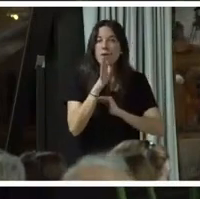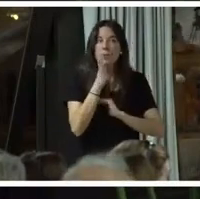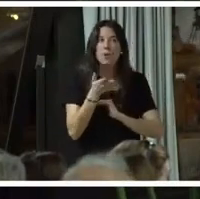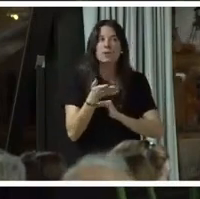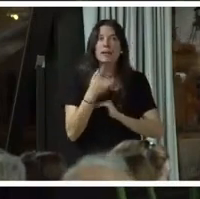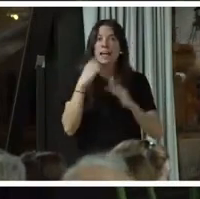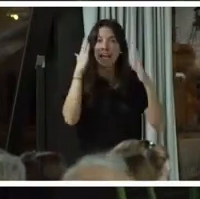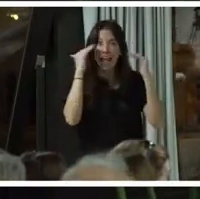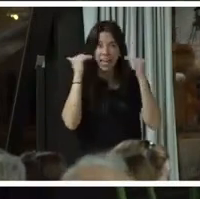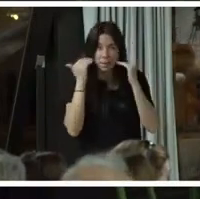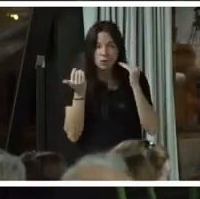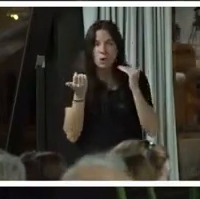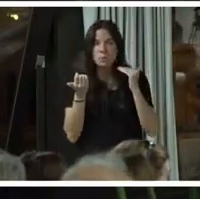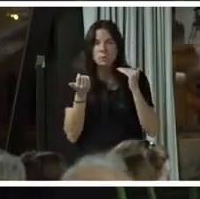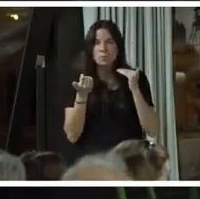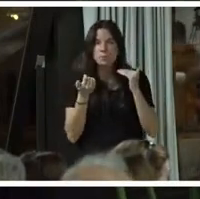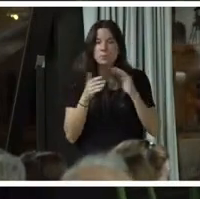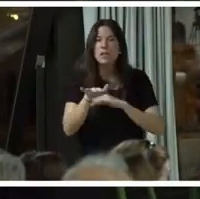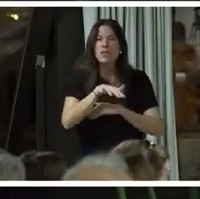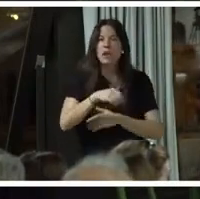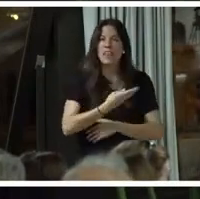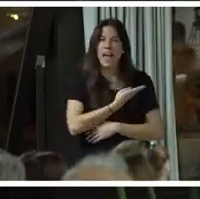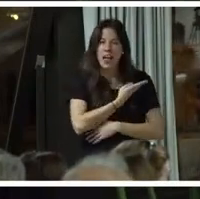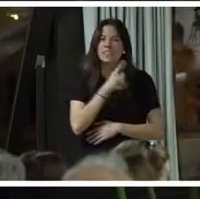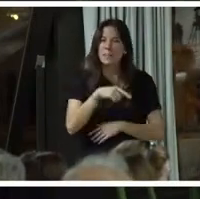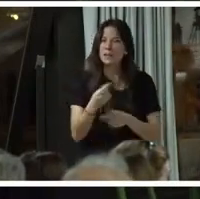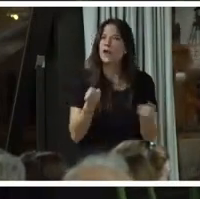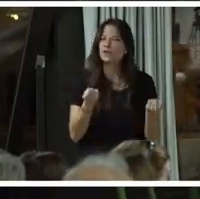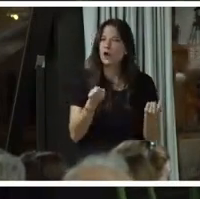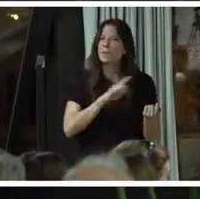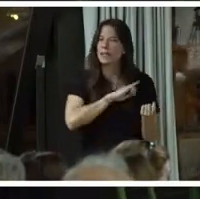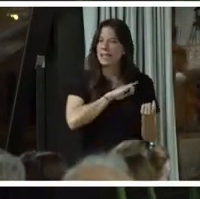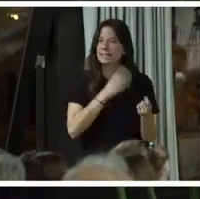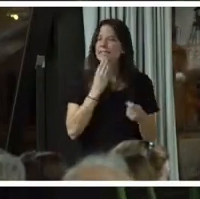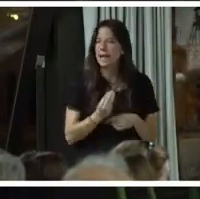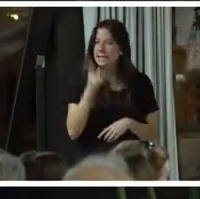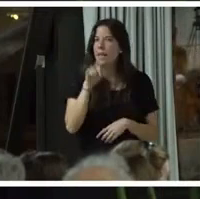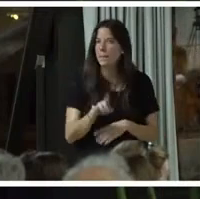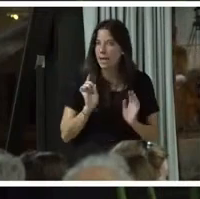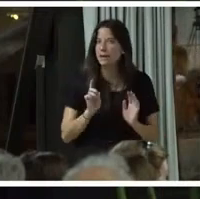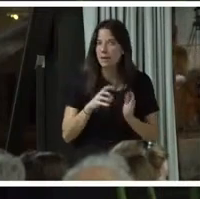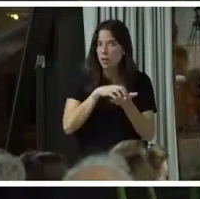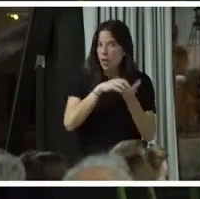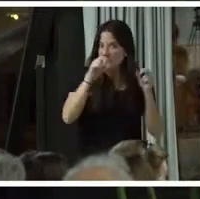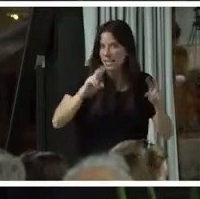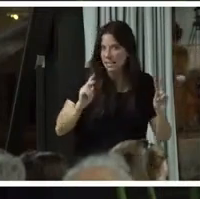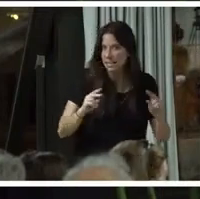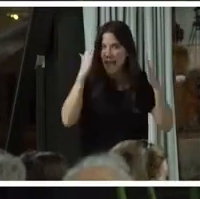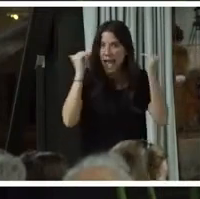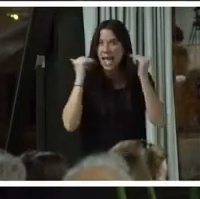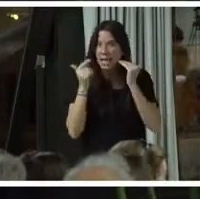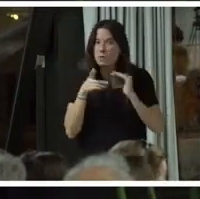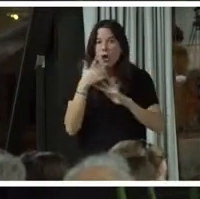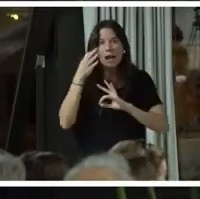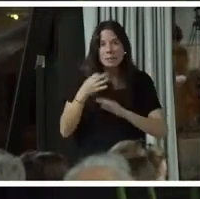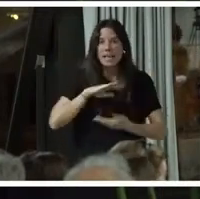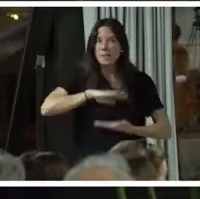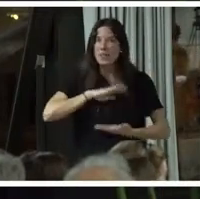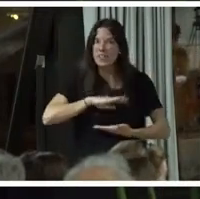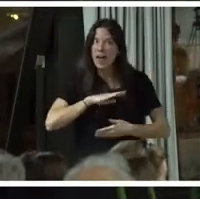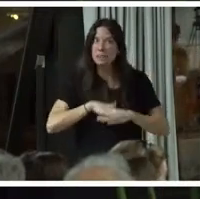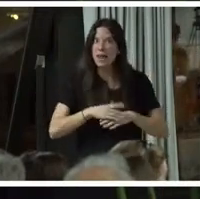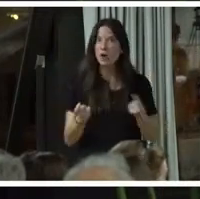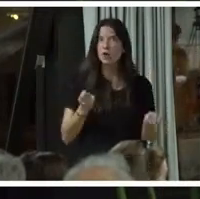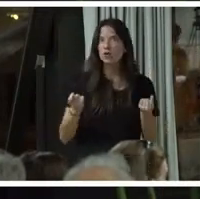también está bajo control de los militares israelíes no nos quepa la menor duda que Egipto no tiene capacidad